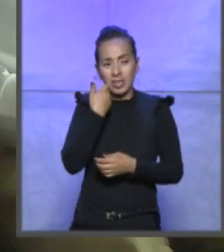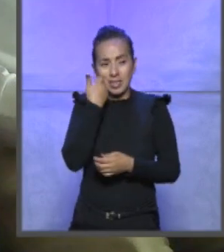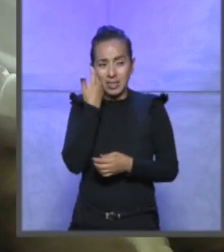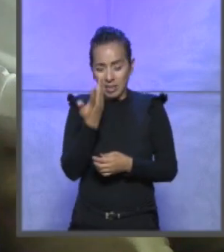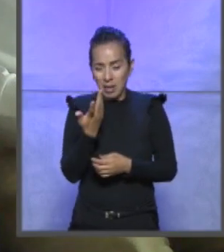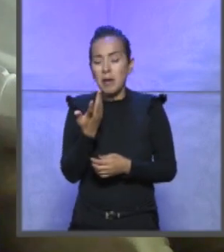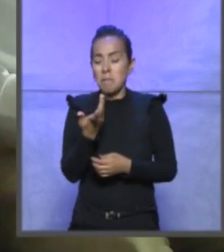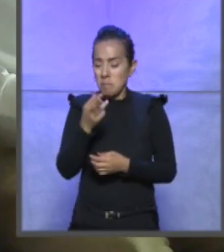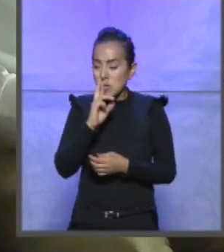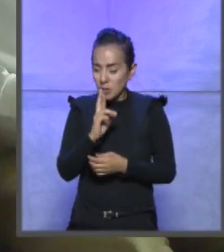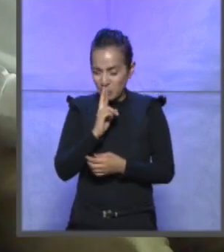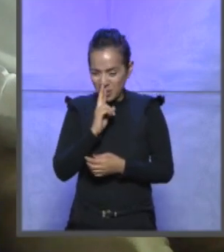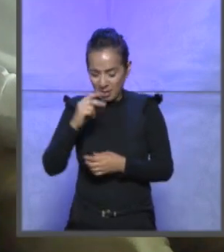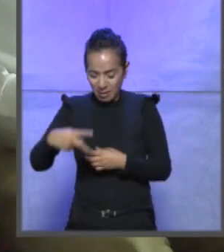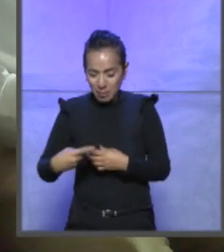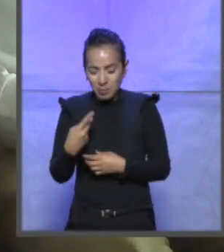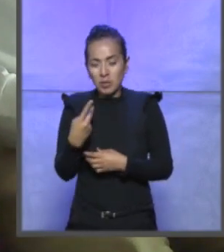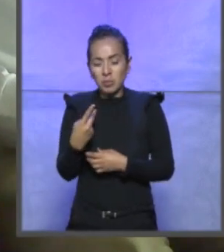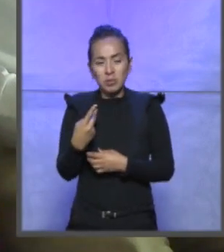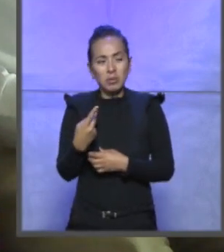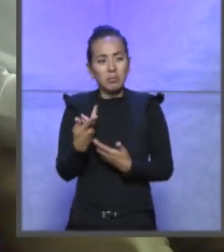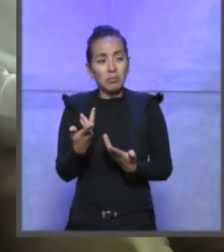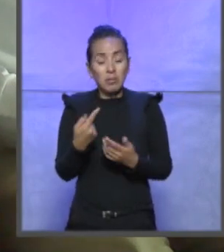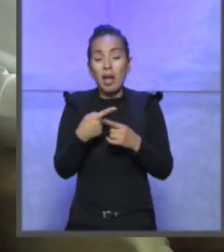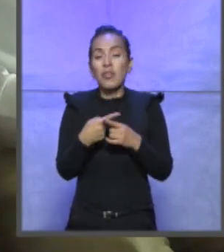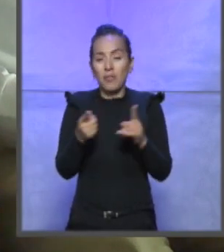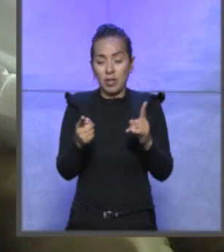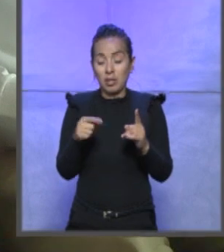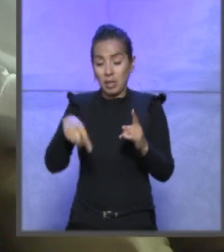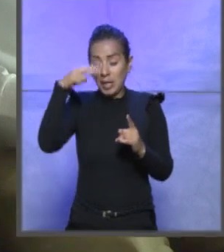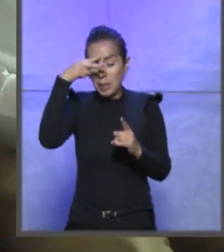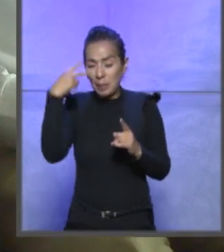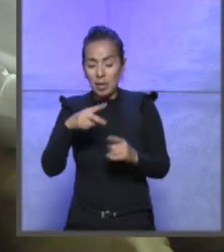plantear la pregunta de una manera muy diferente, en el cual queda como